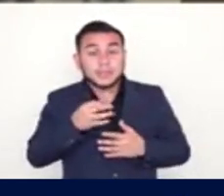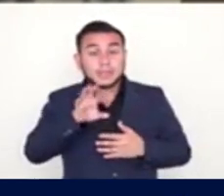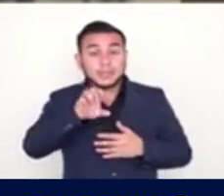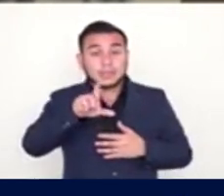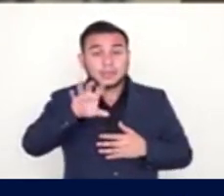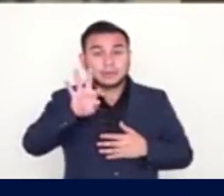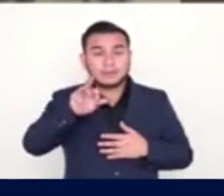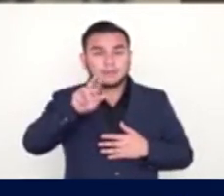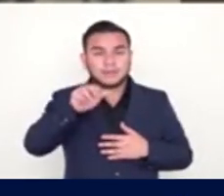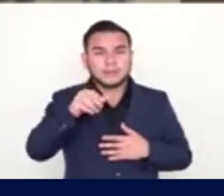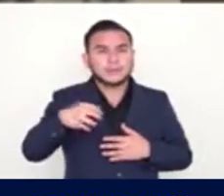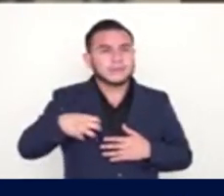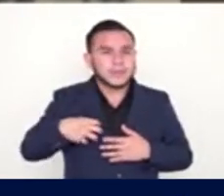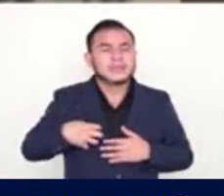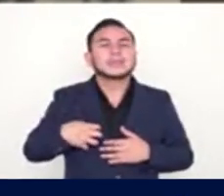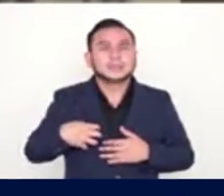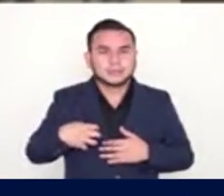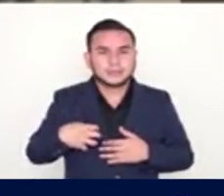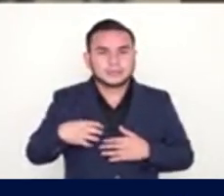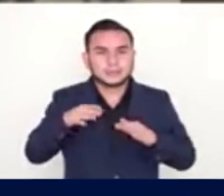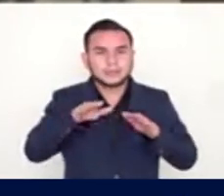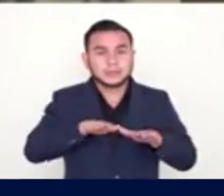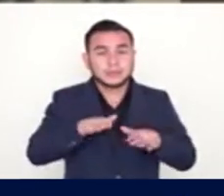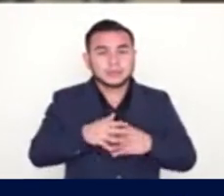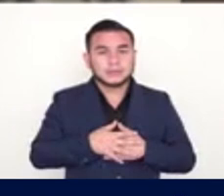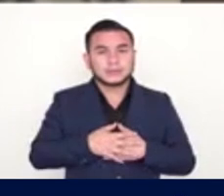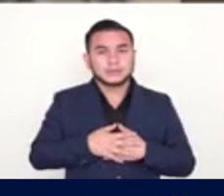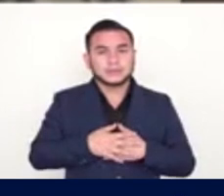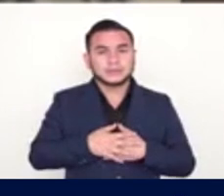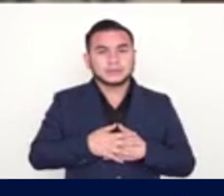miente, sí. Bien, muchas gracias.